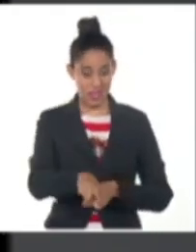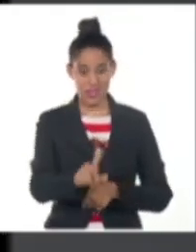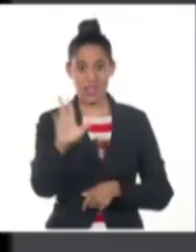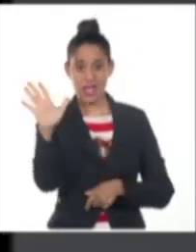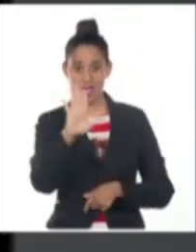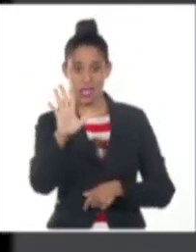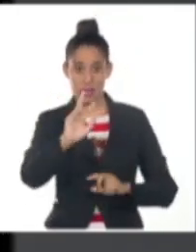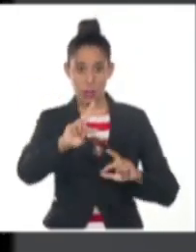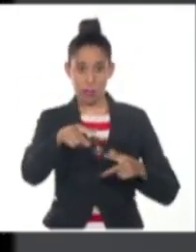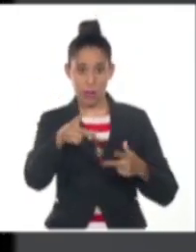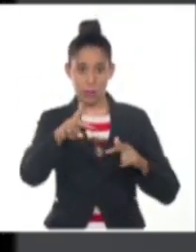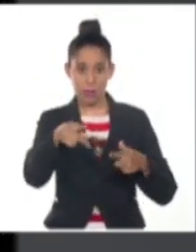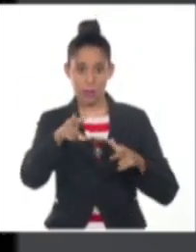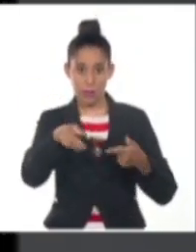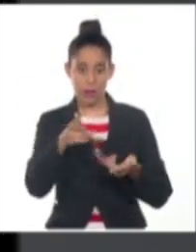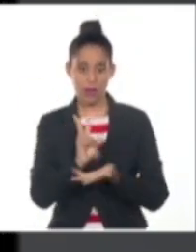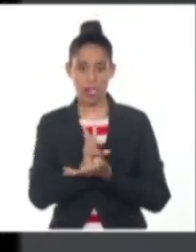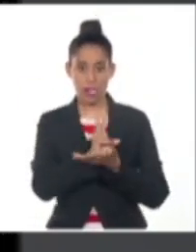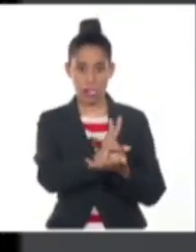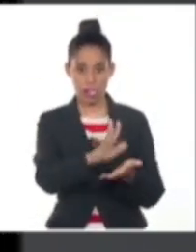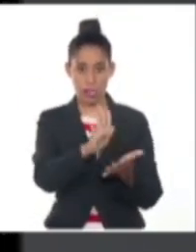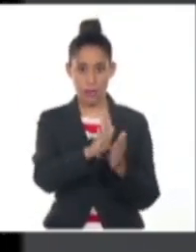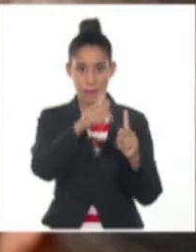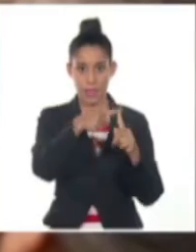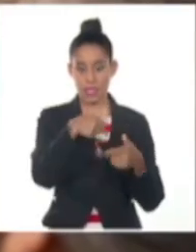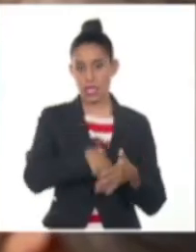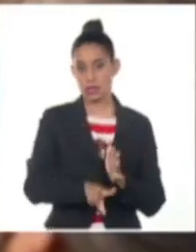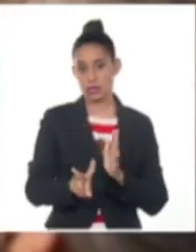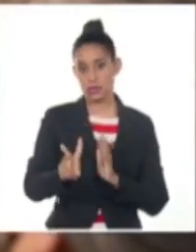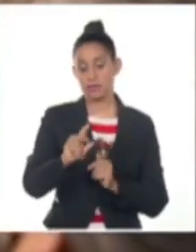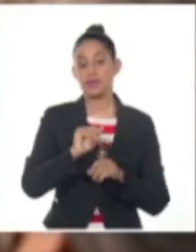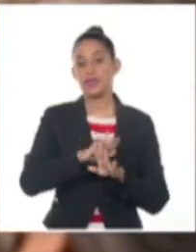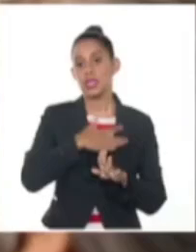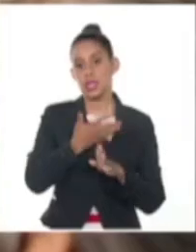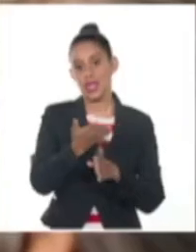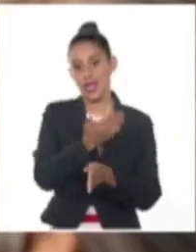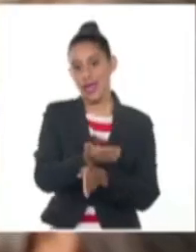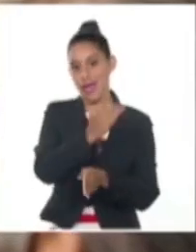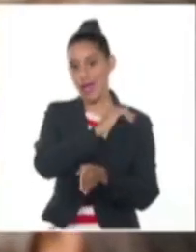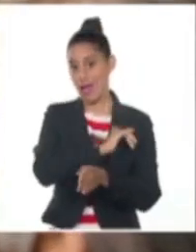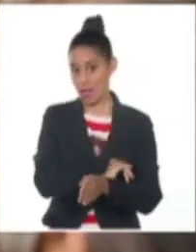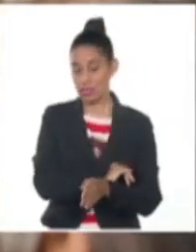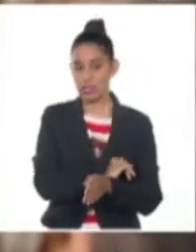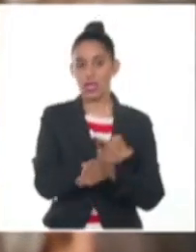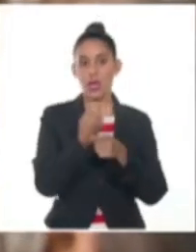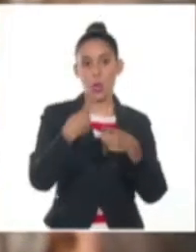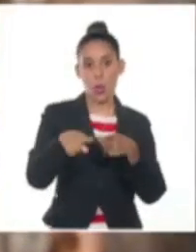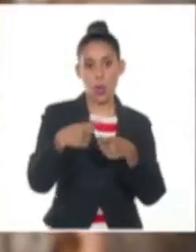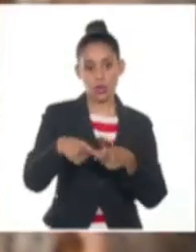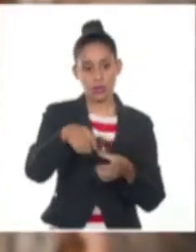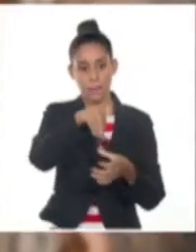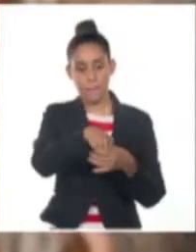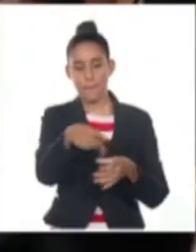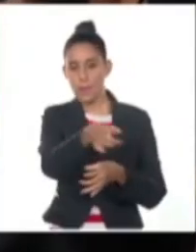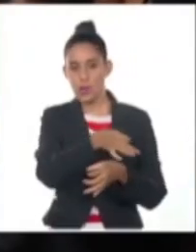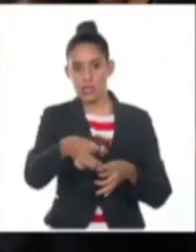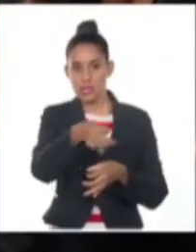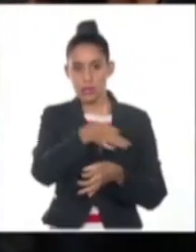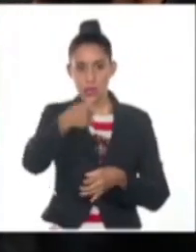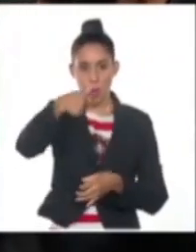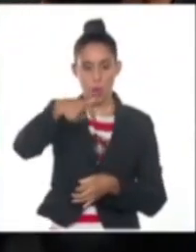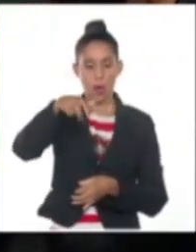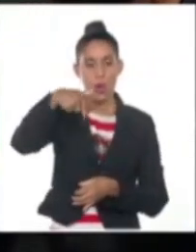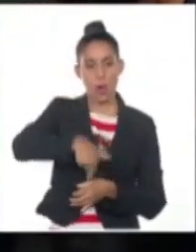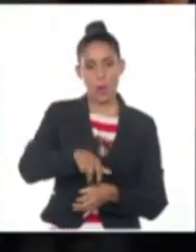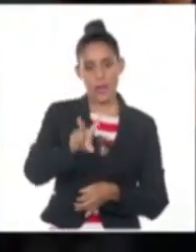el presidente cubano visita la tierra yumurina. Antes recorrió los municipios Colón, Cárdenas, Jovellanos y Jagüey Grande. Se